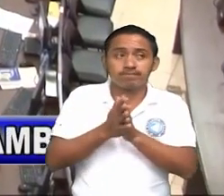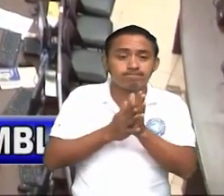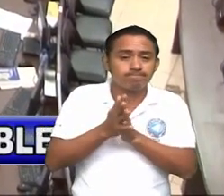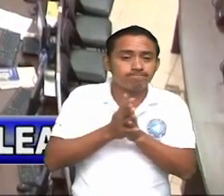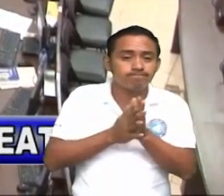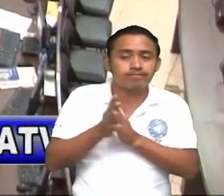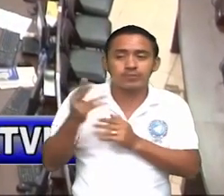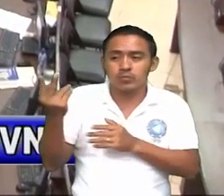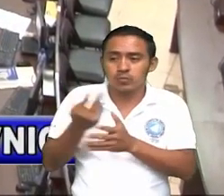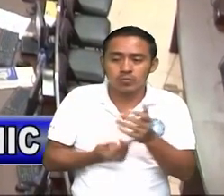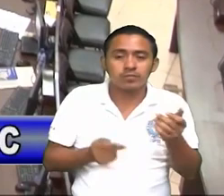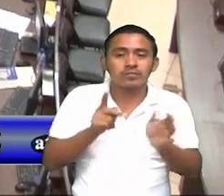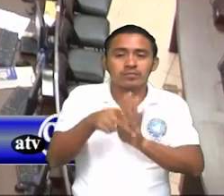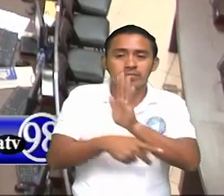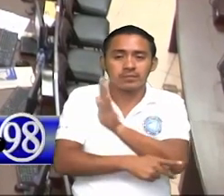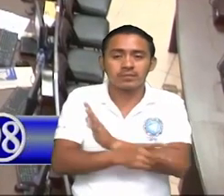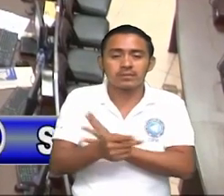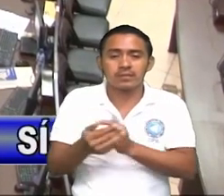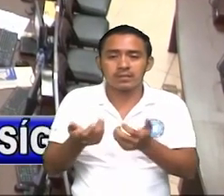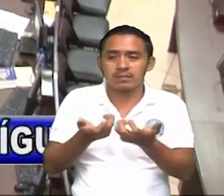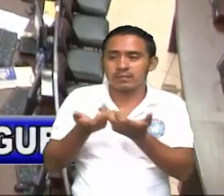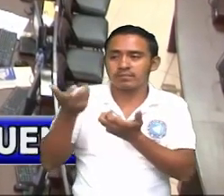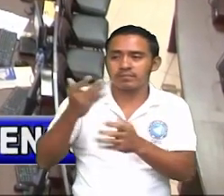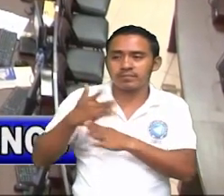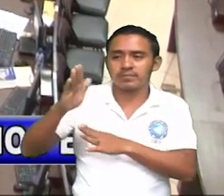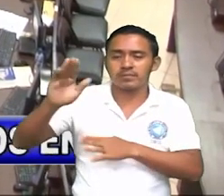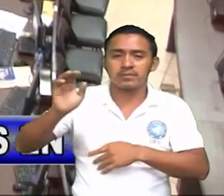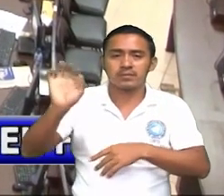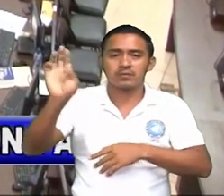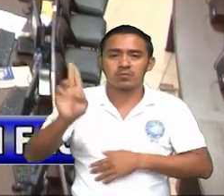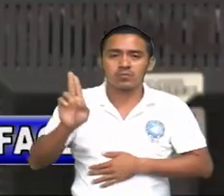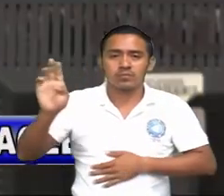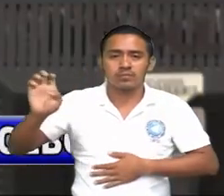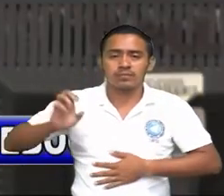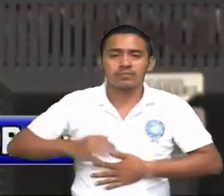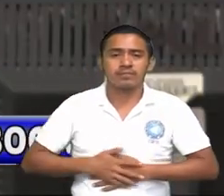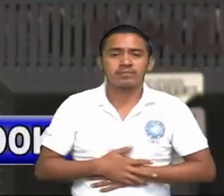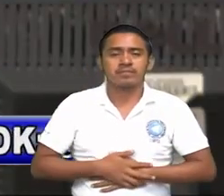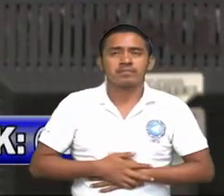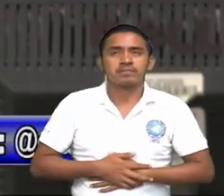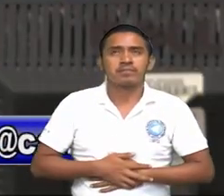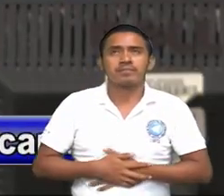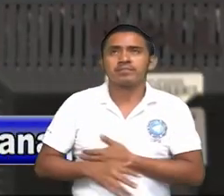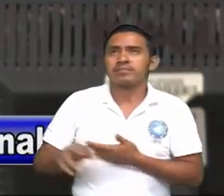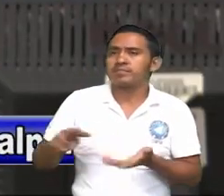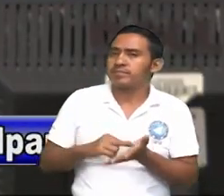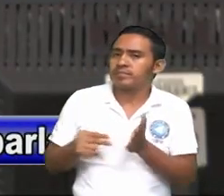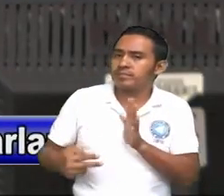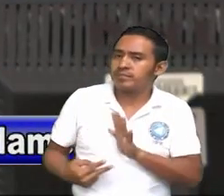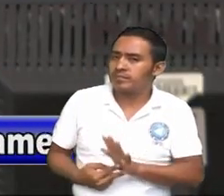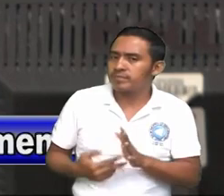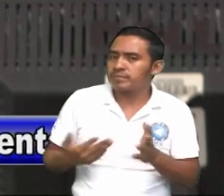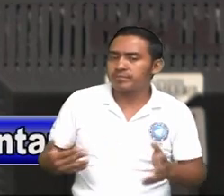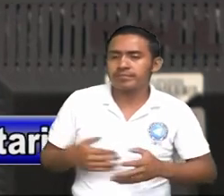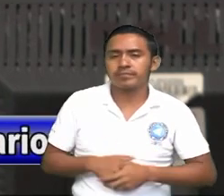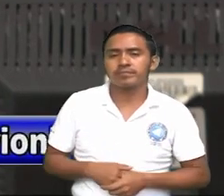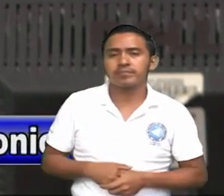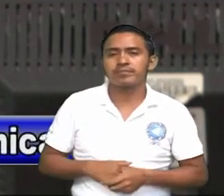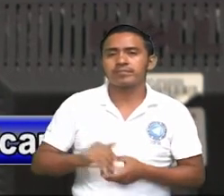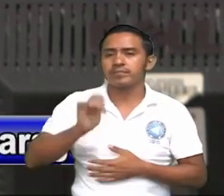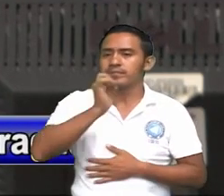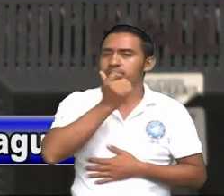interés para este país que se aleja de la Unión Europea. ¿Qué representa el